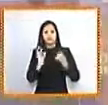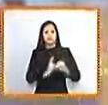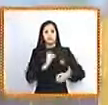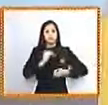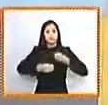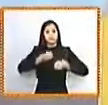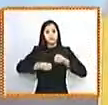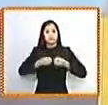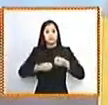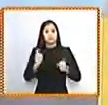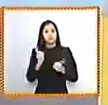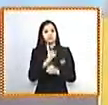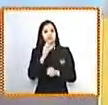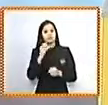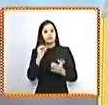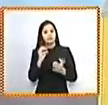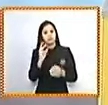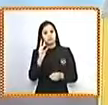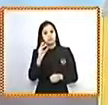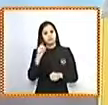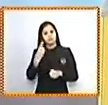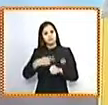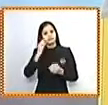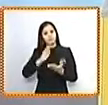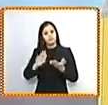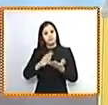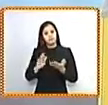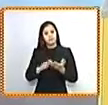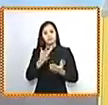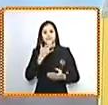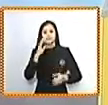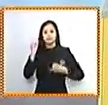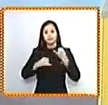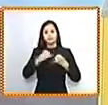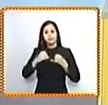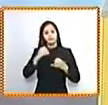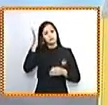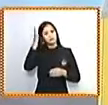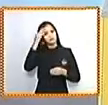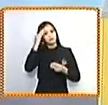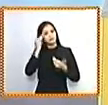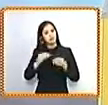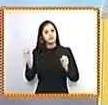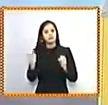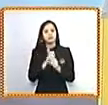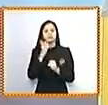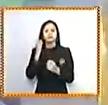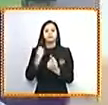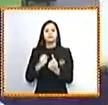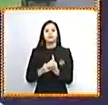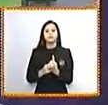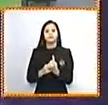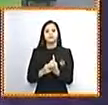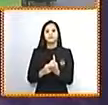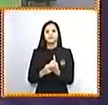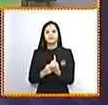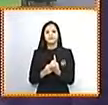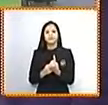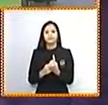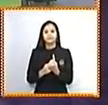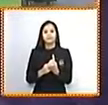este sorteo ganando 60 veces tu inversión. Así que mucha suerte. Vamos a conocer nuestro primer dígito. Y este es